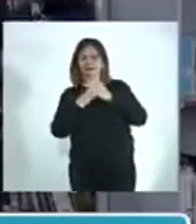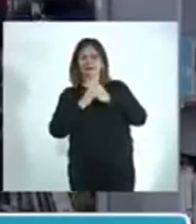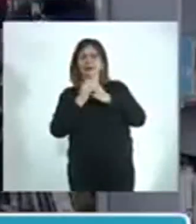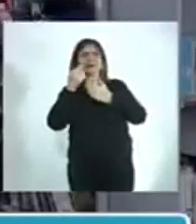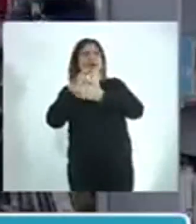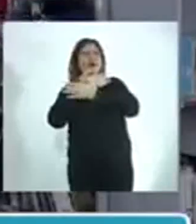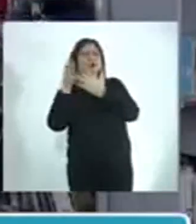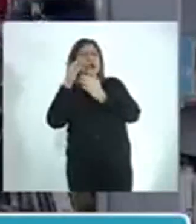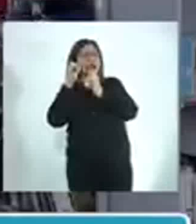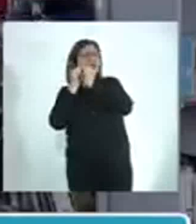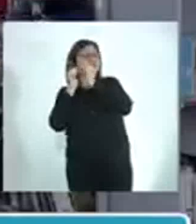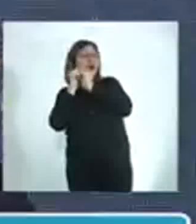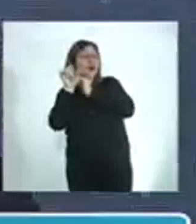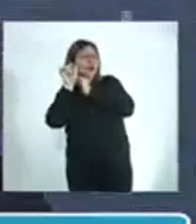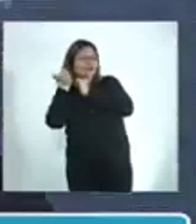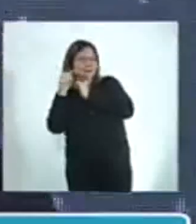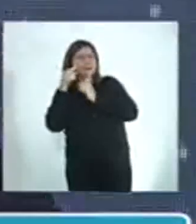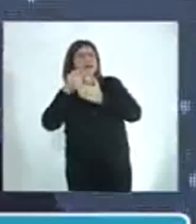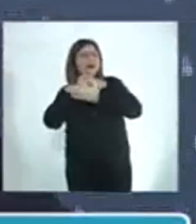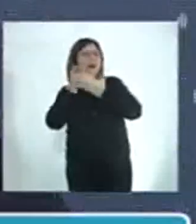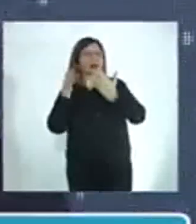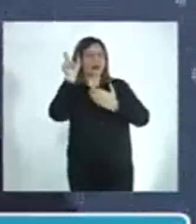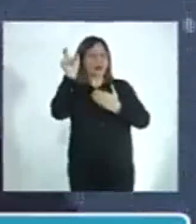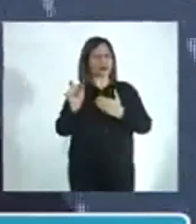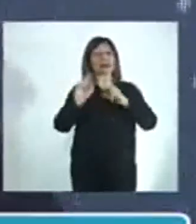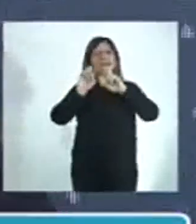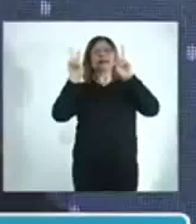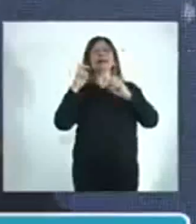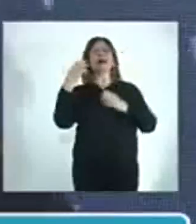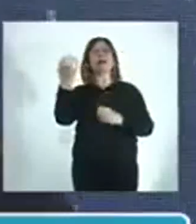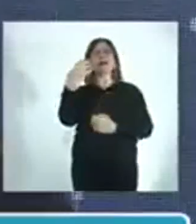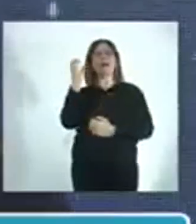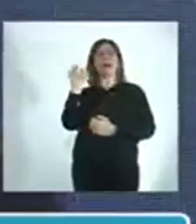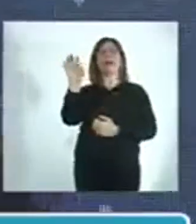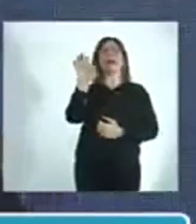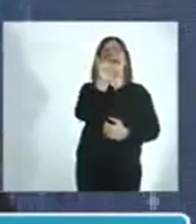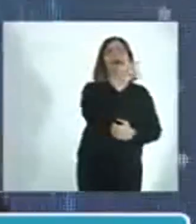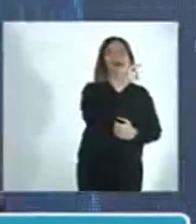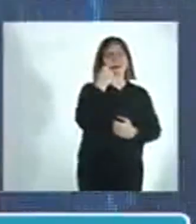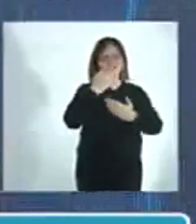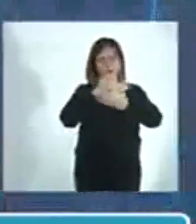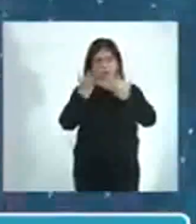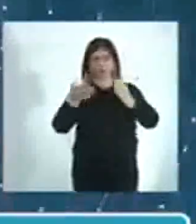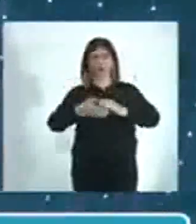una experiencia significativa que va a hablar del bullying. Queremos compartir esto con todos ustedes.